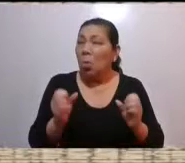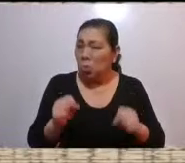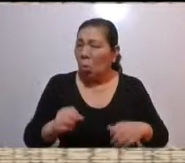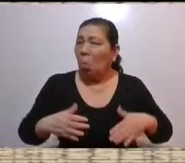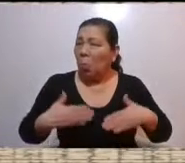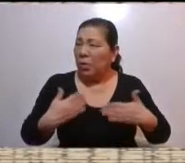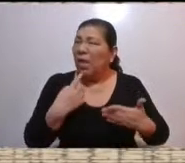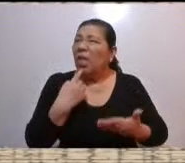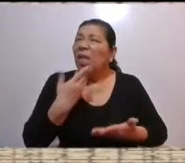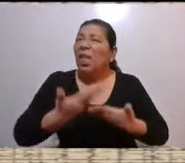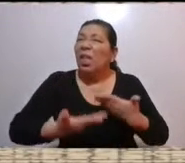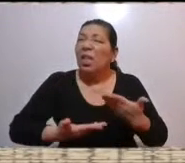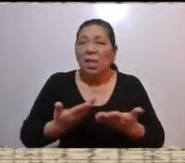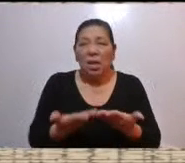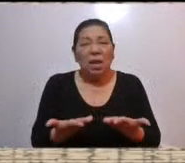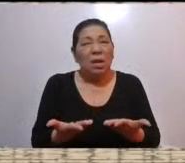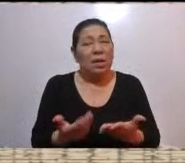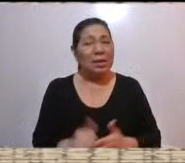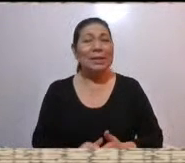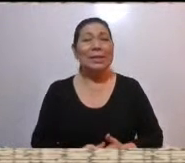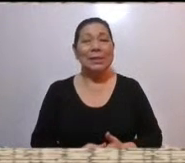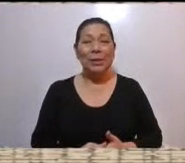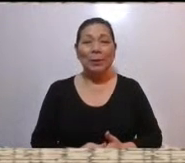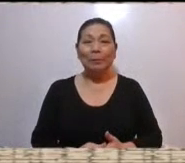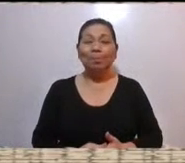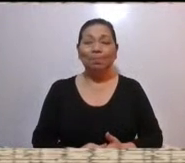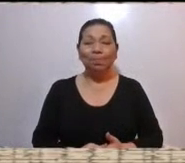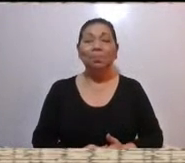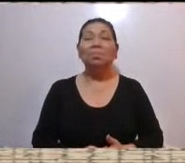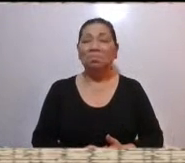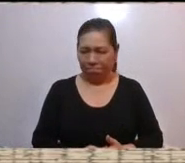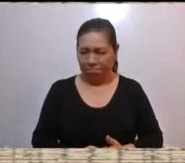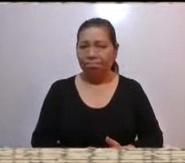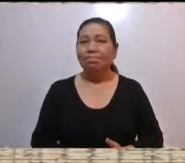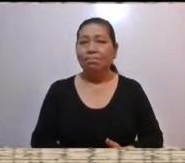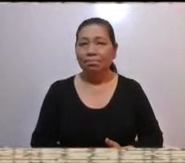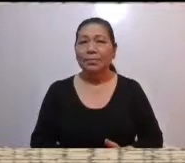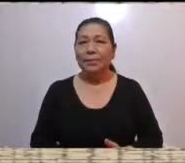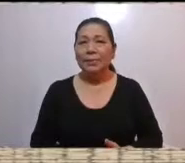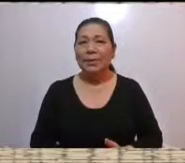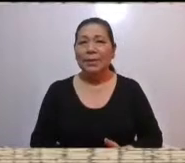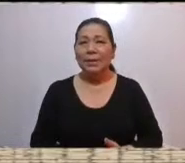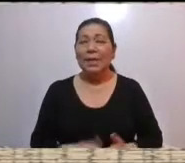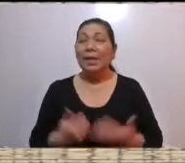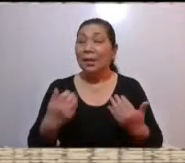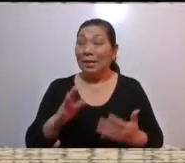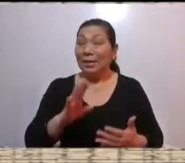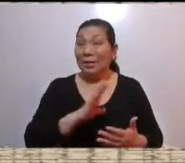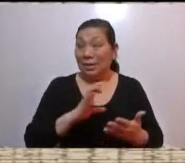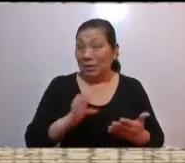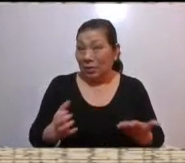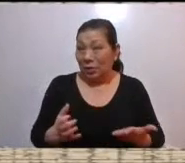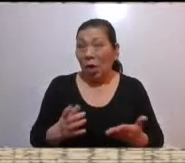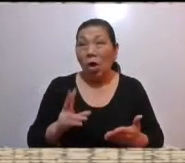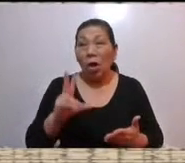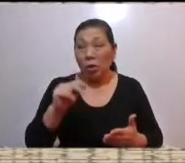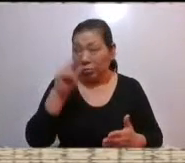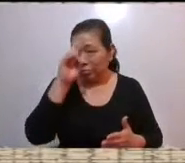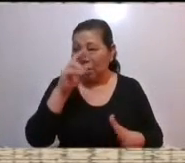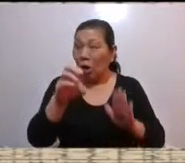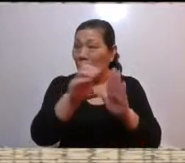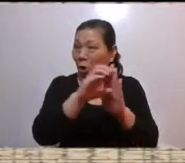rural. ¿Podría precisarnos este aspecto del fallo? Sí, cómo no. El estado de